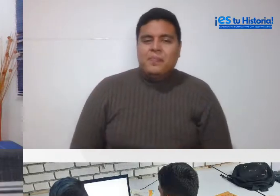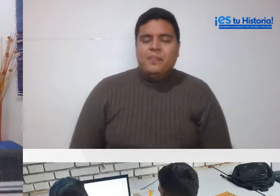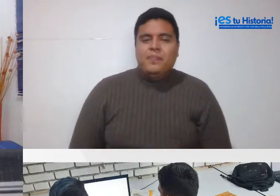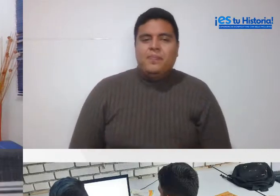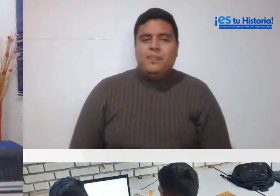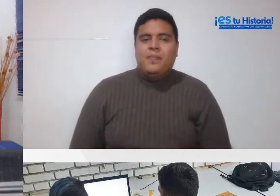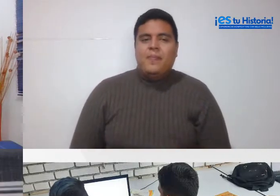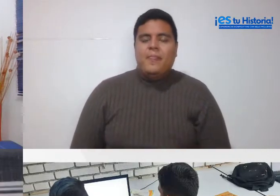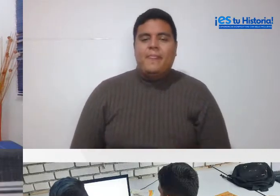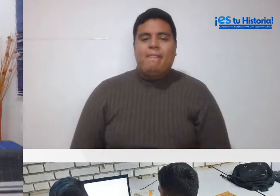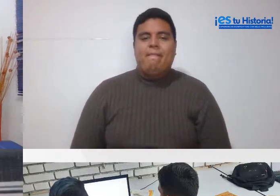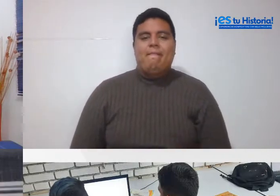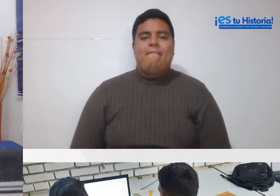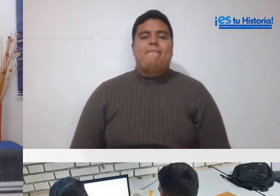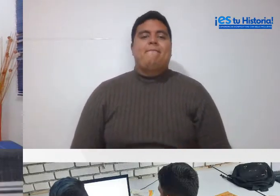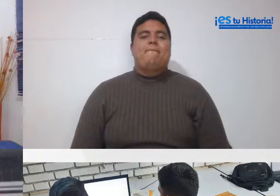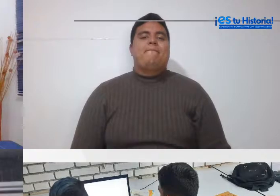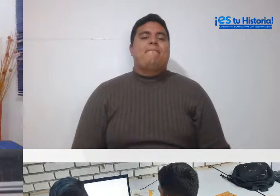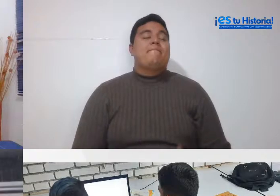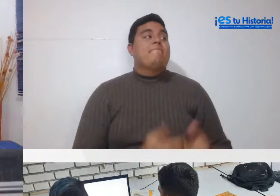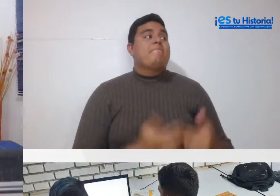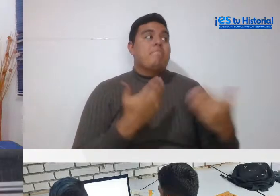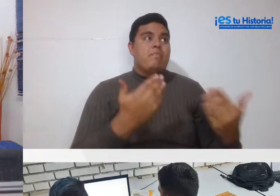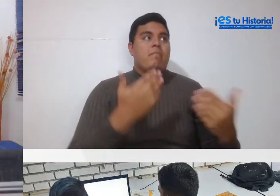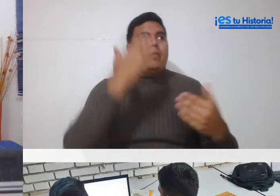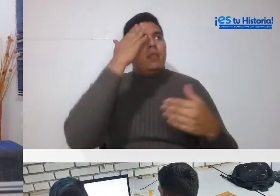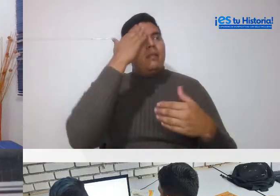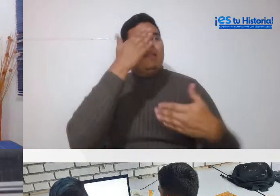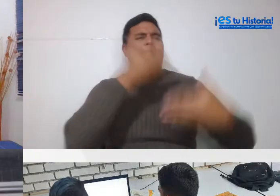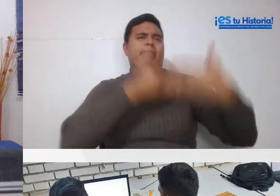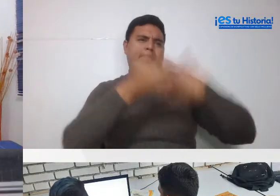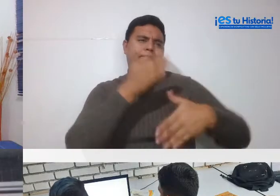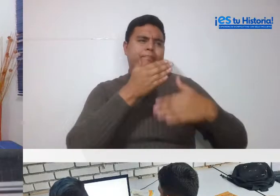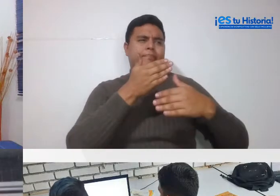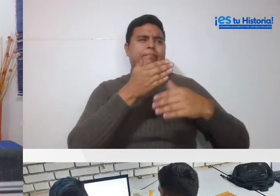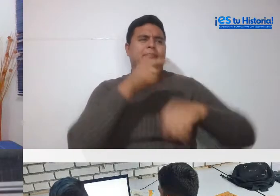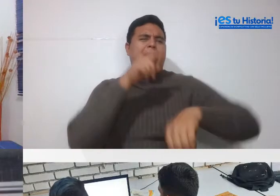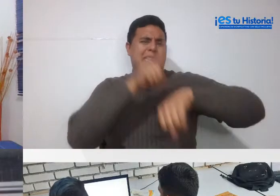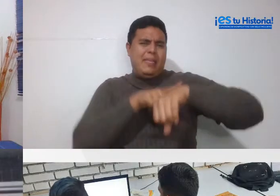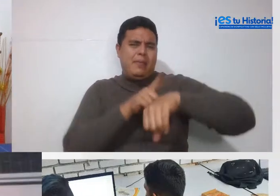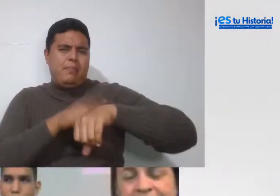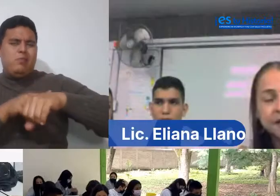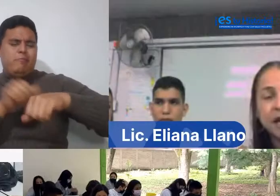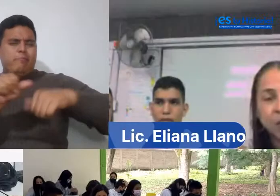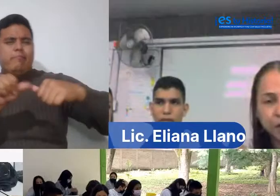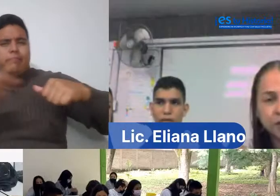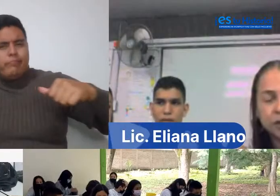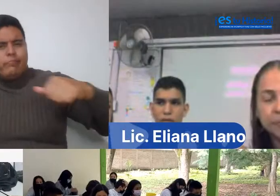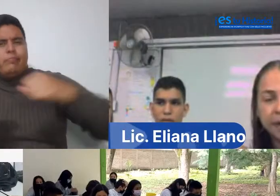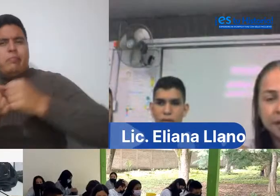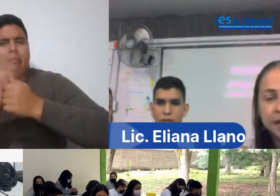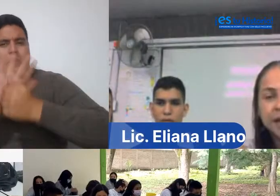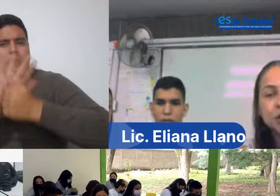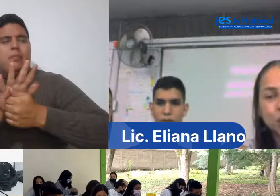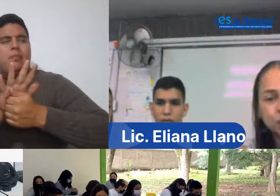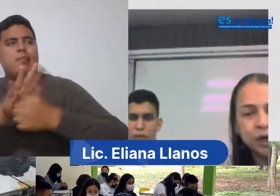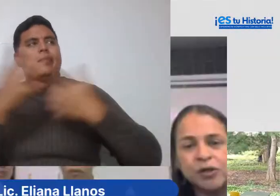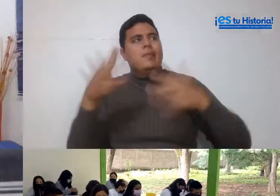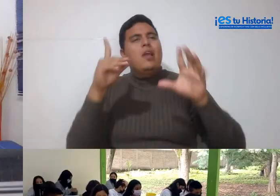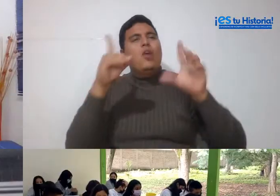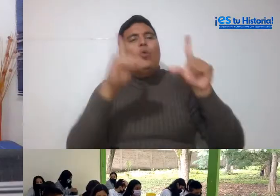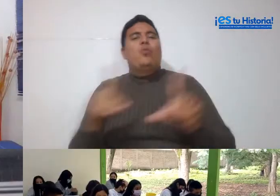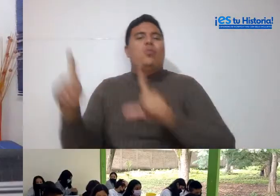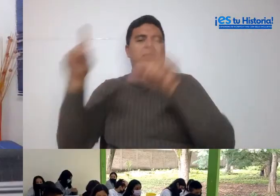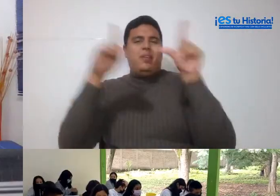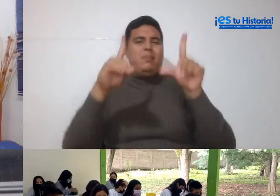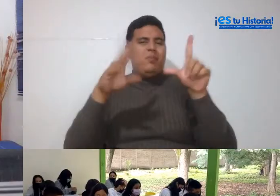Bueno, en el tiempo de pandemia se hizo un diplomado con la Fundación Horizonte y el ICESI y la Gobernación del Valle,